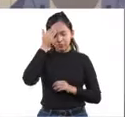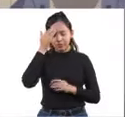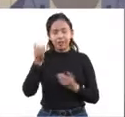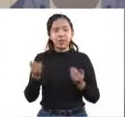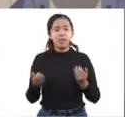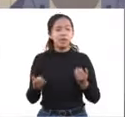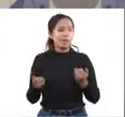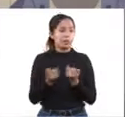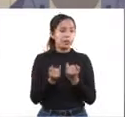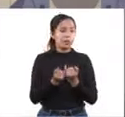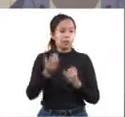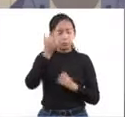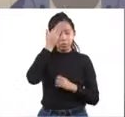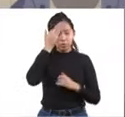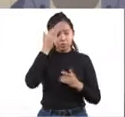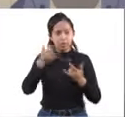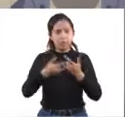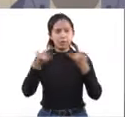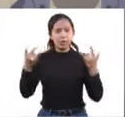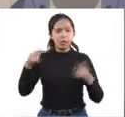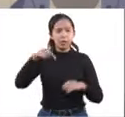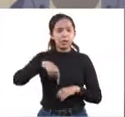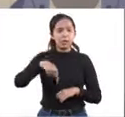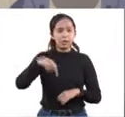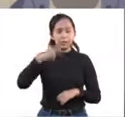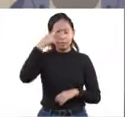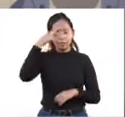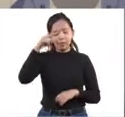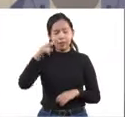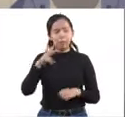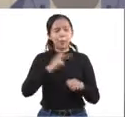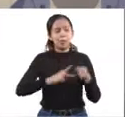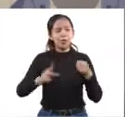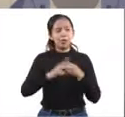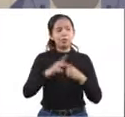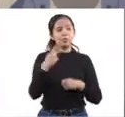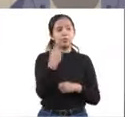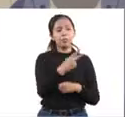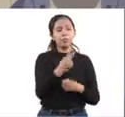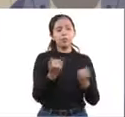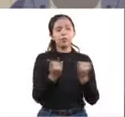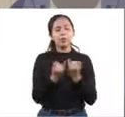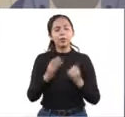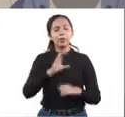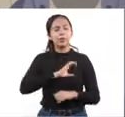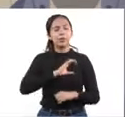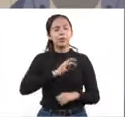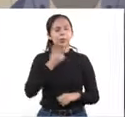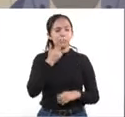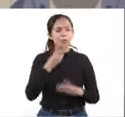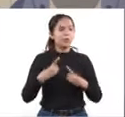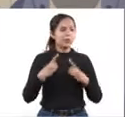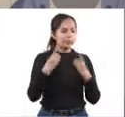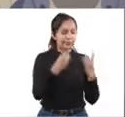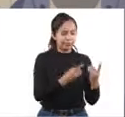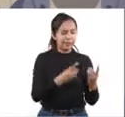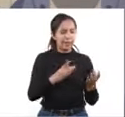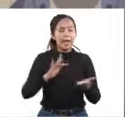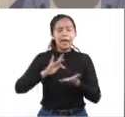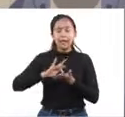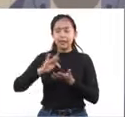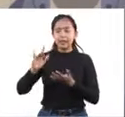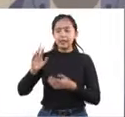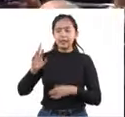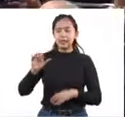de su país y recibir de aquí todo el cariño y todo el amor. Así que muchas gracias,